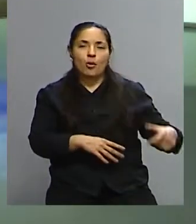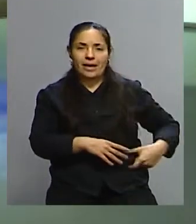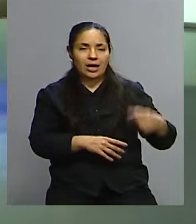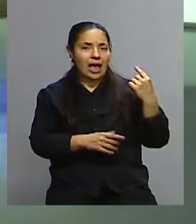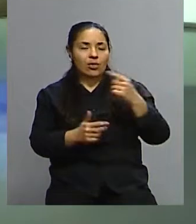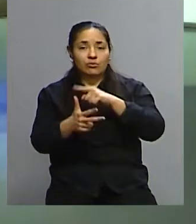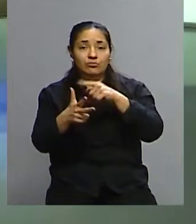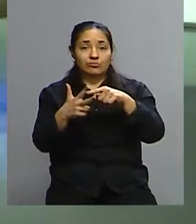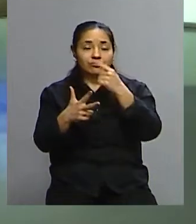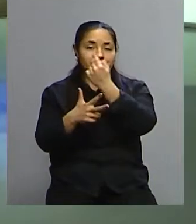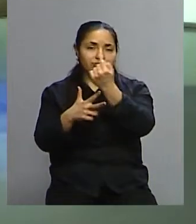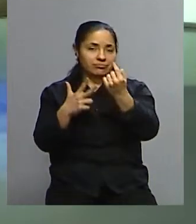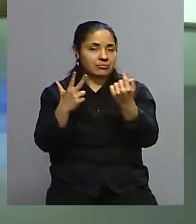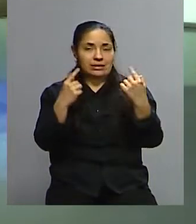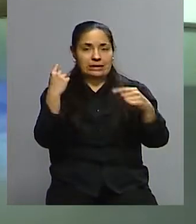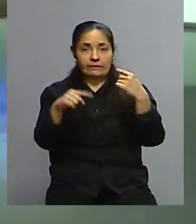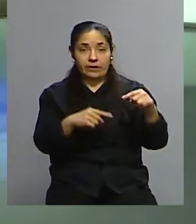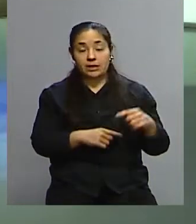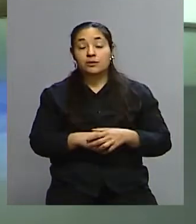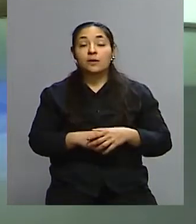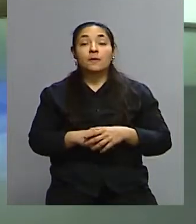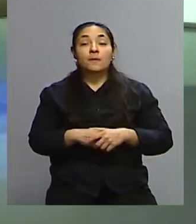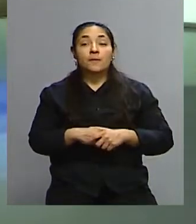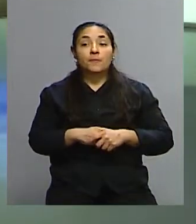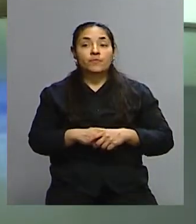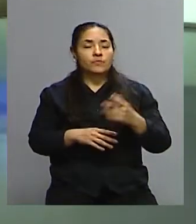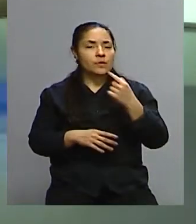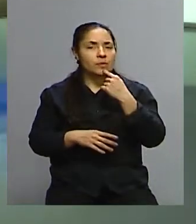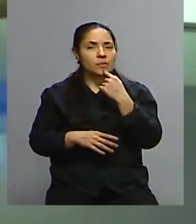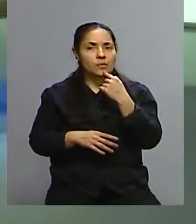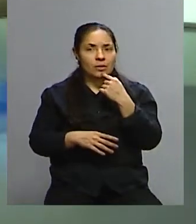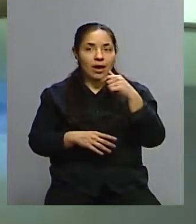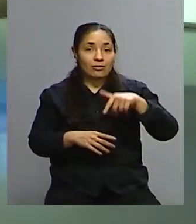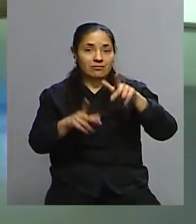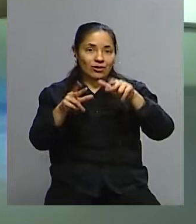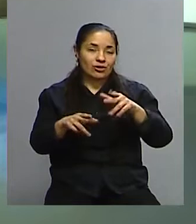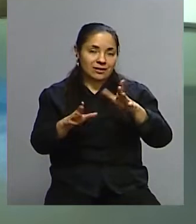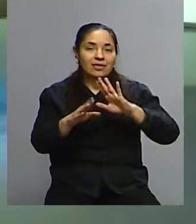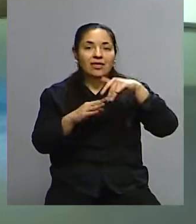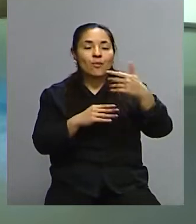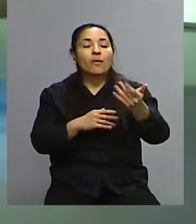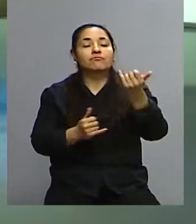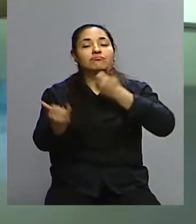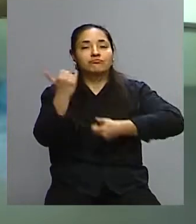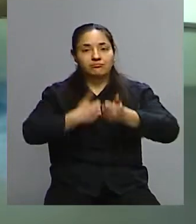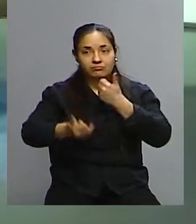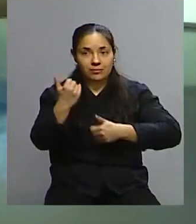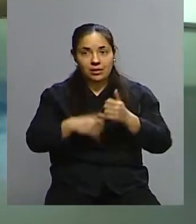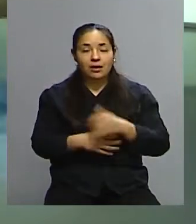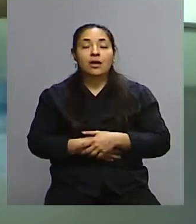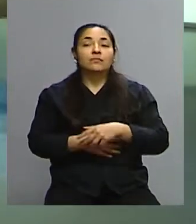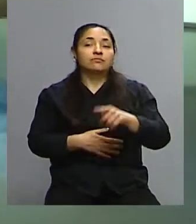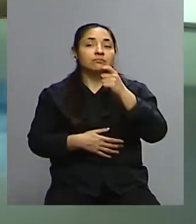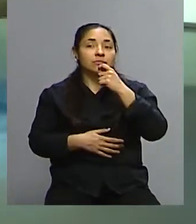Ejecutivo, Legislativo. Bueno, lo cierto es que a mí por ahí yo tengo esa curiosidad y tenemos que ir a un corte, pero me gustaría que me lo respondas, porque uno entiende que